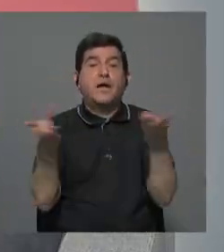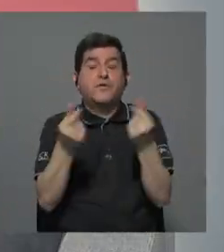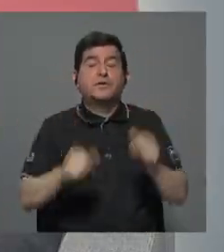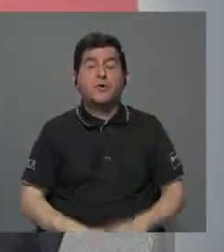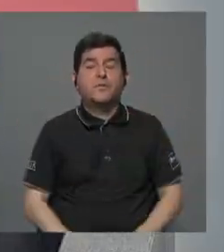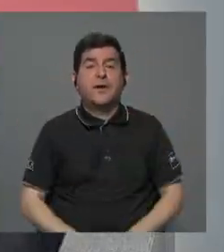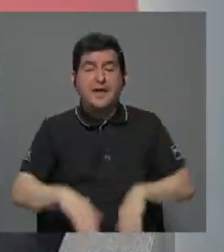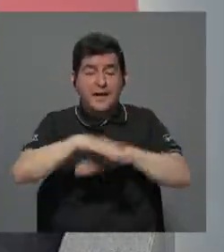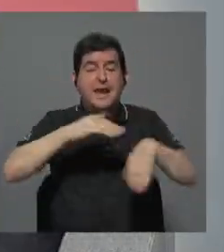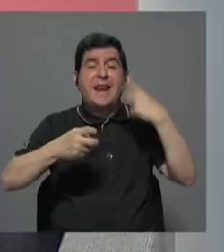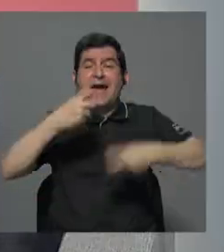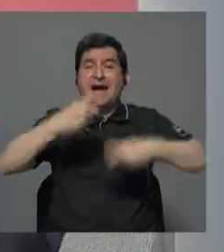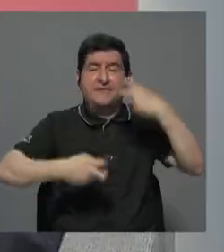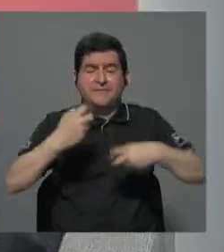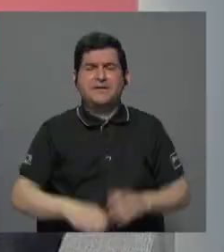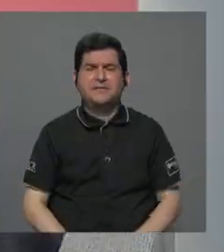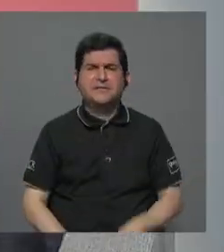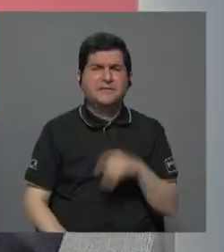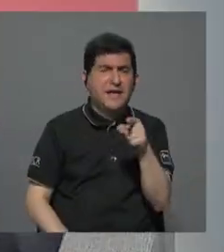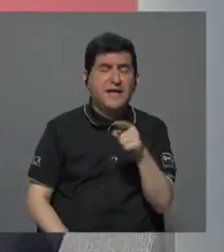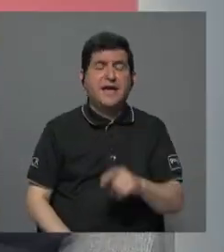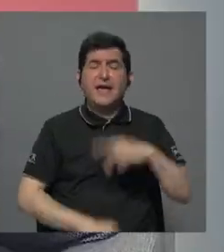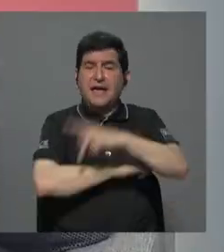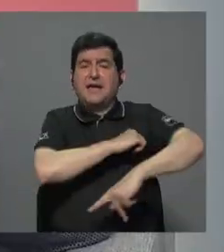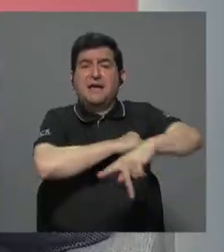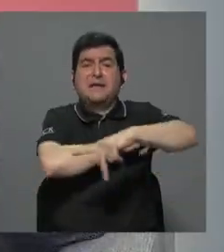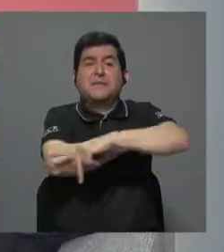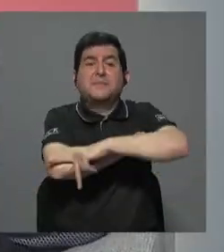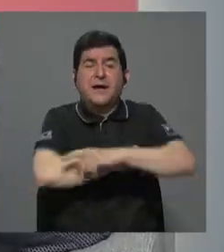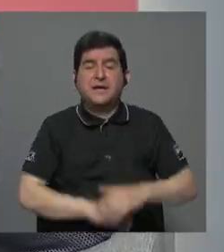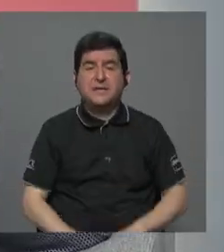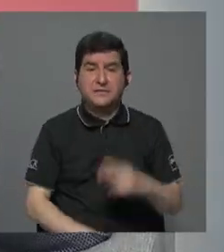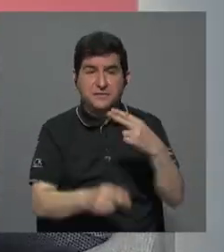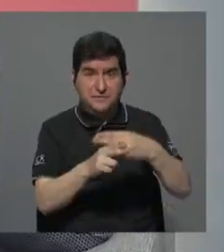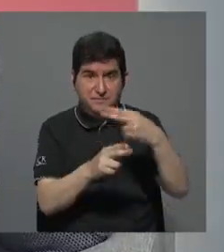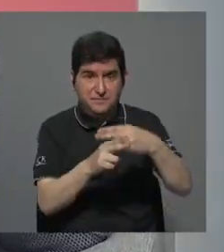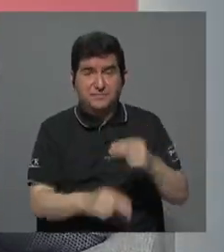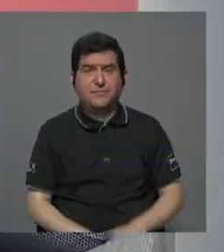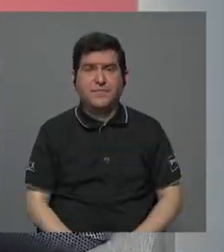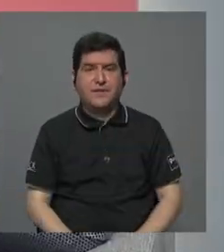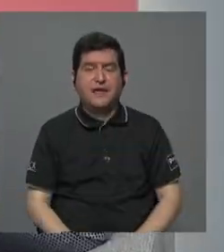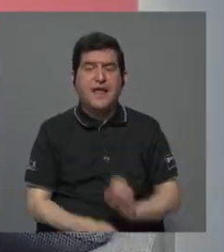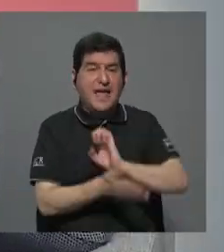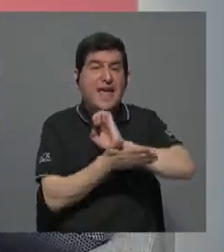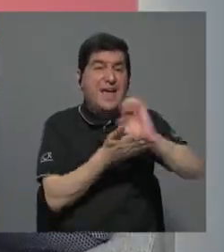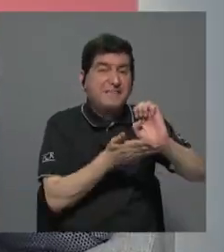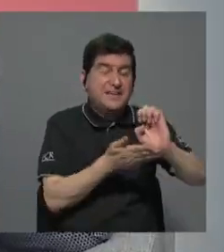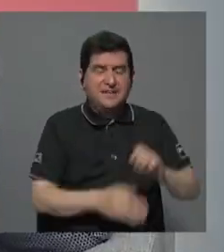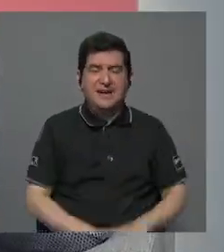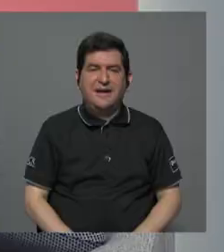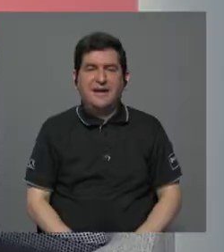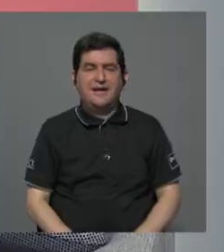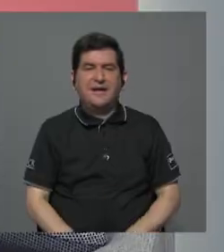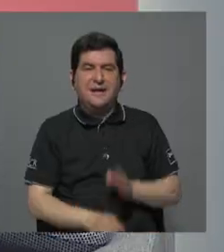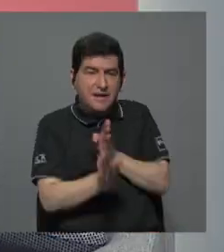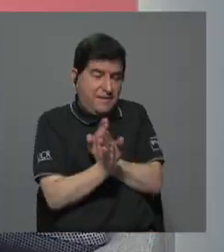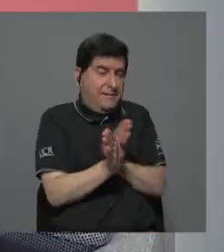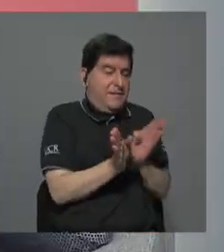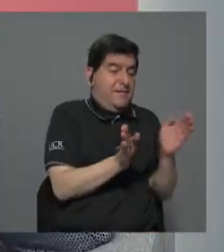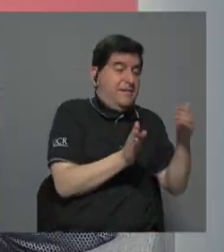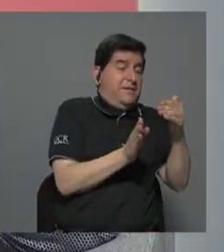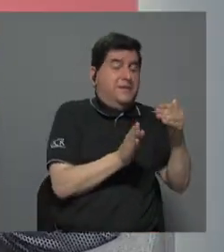la raíz del problema la wta y la raíz del problema en este país se llama evasión se llama elusión